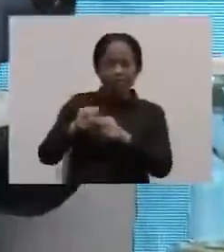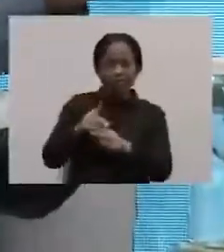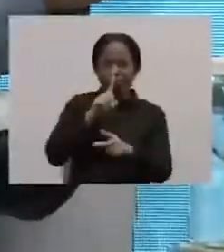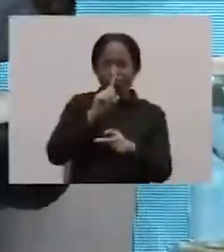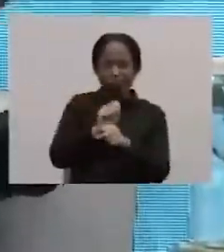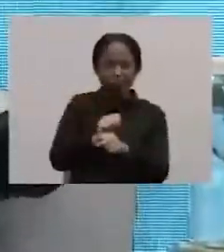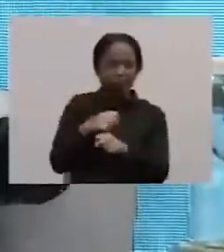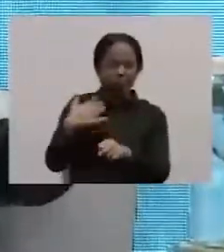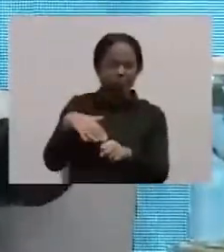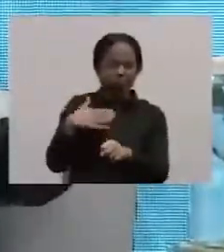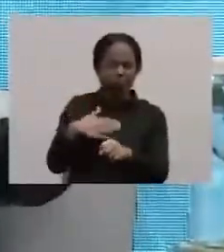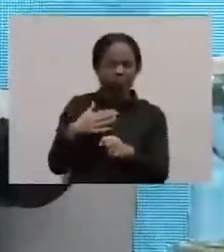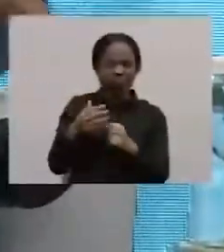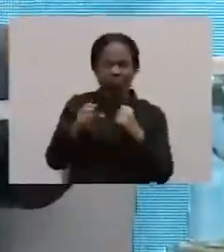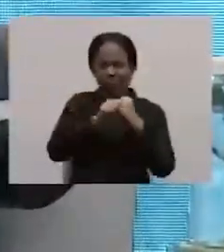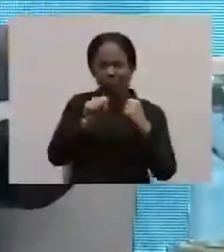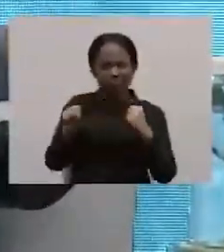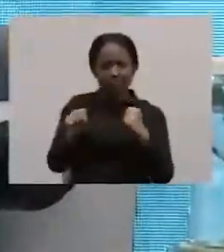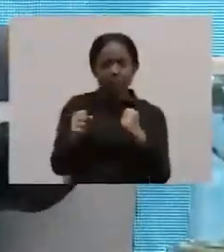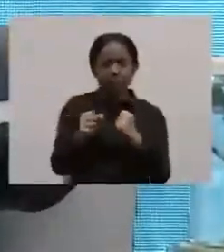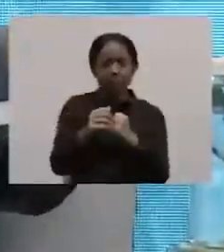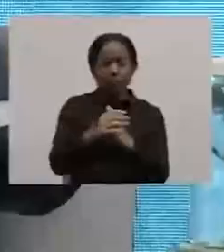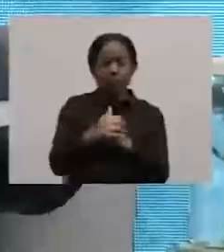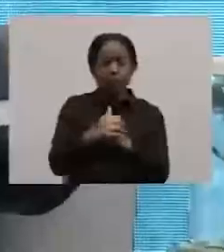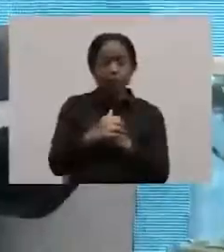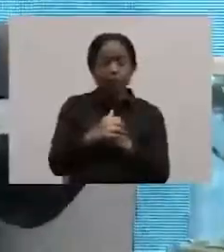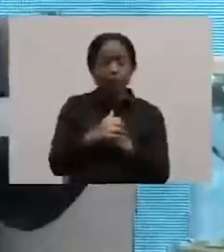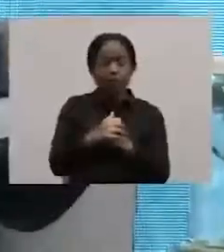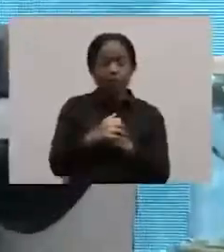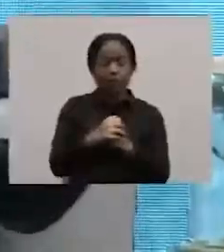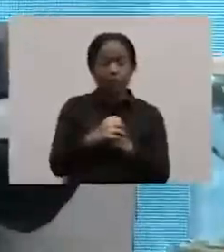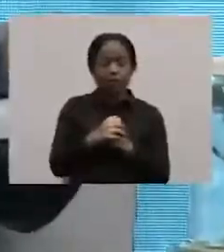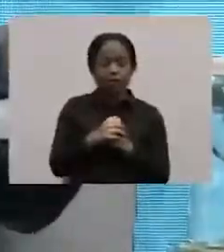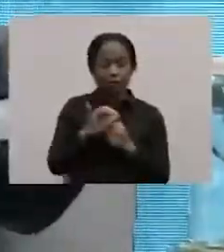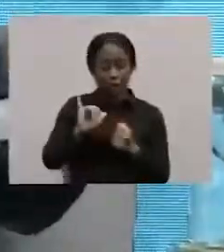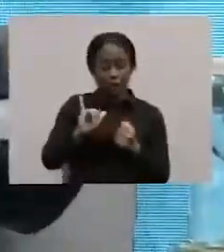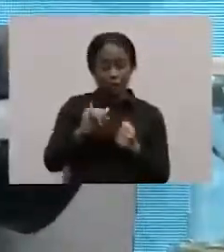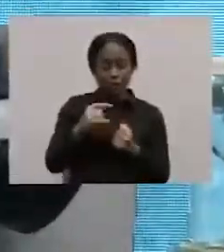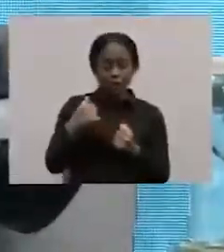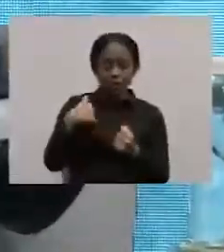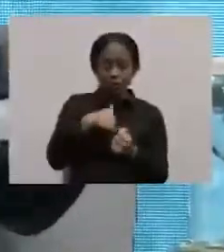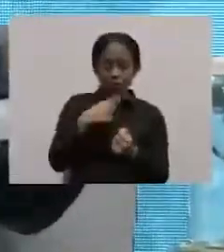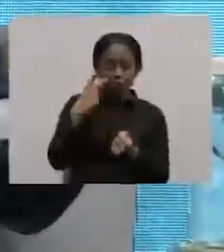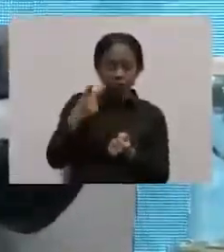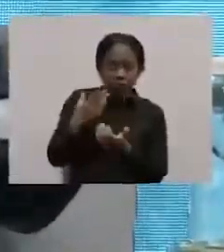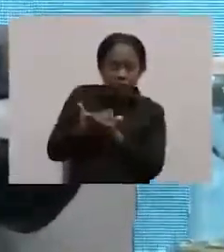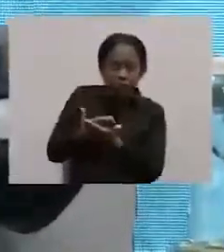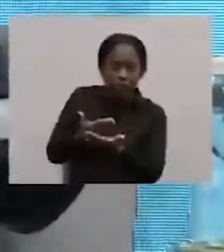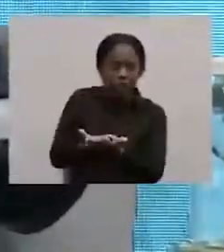la prueba de eso fue que ha sufrido muchísimas